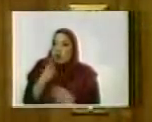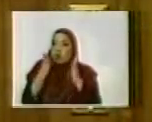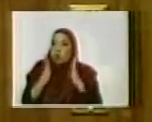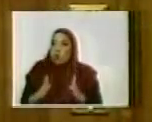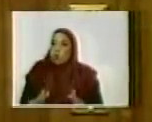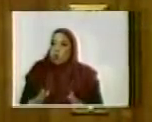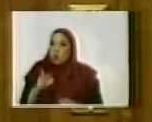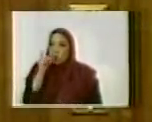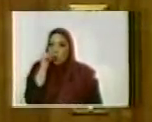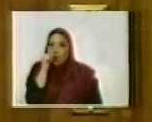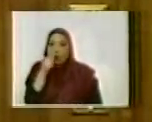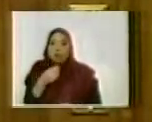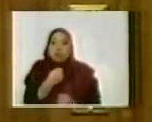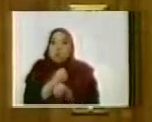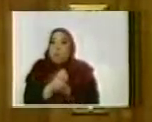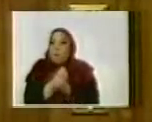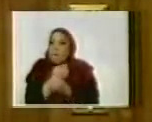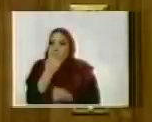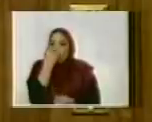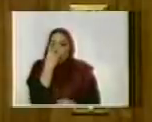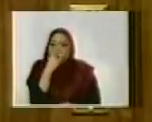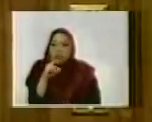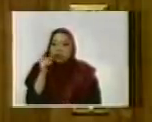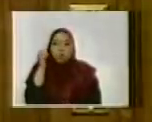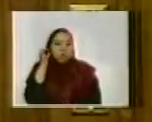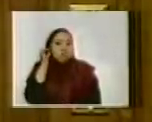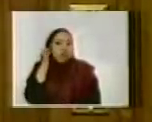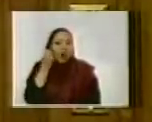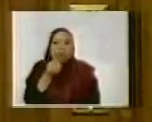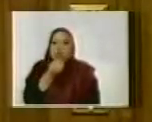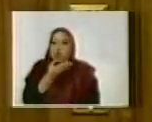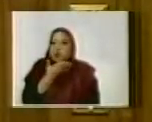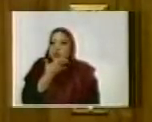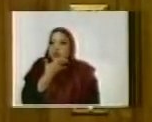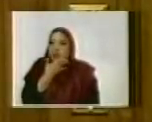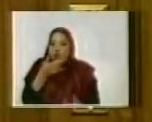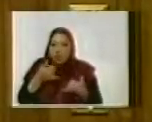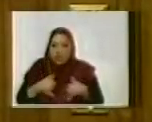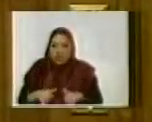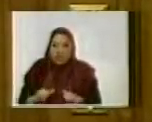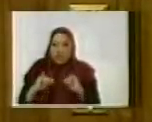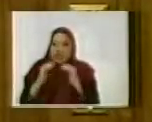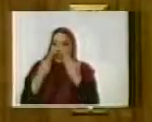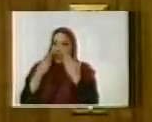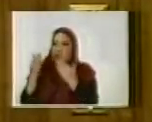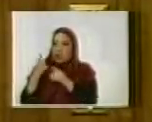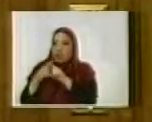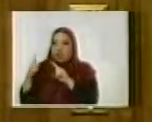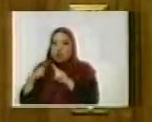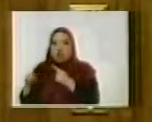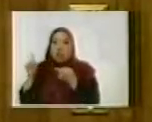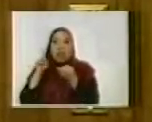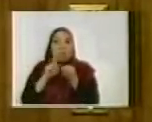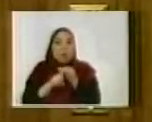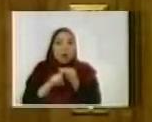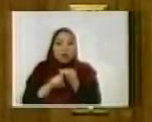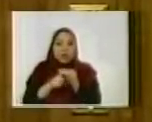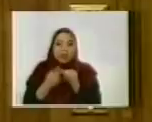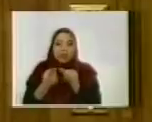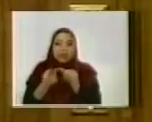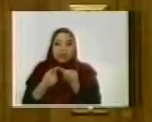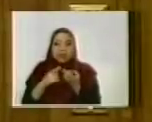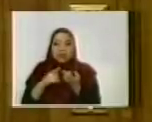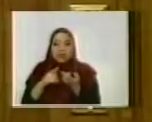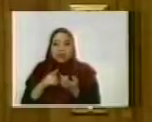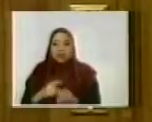era un hombre de amoríos, pues, también, y están sus hijos allí, y están las diversas compañeras, muchas ya se nos han ido por